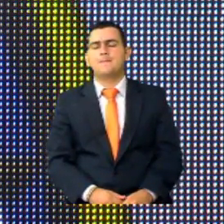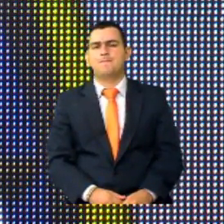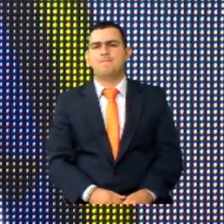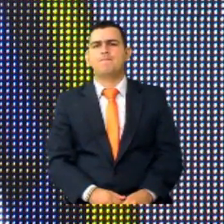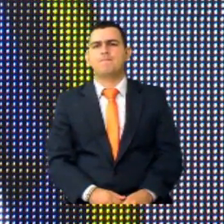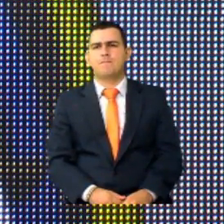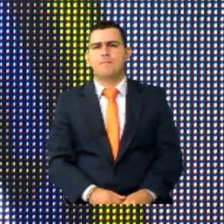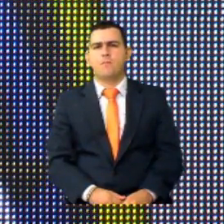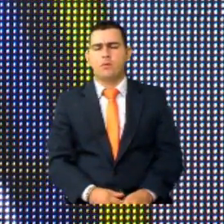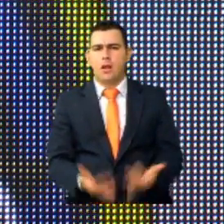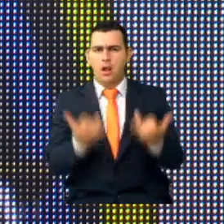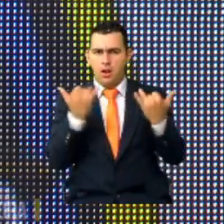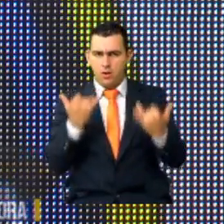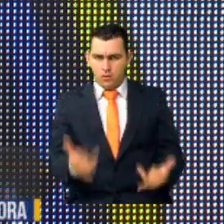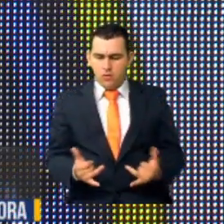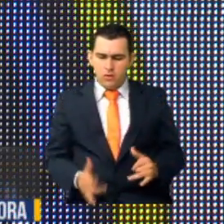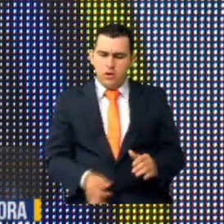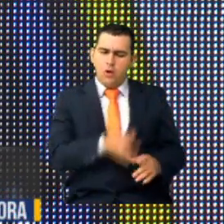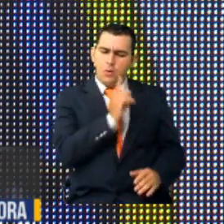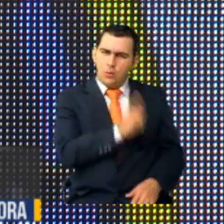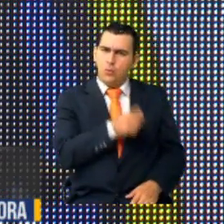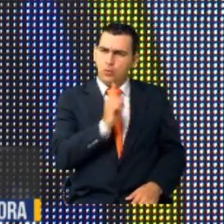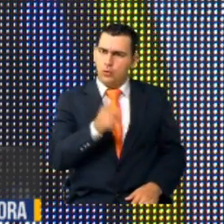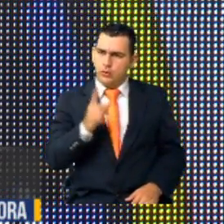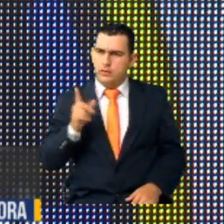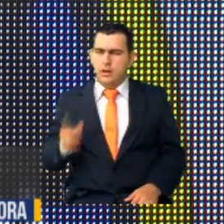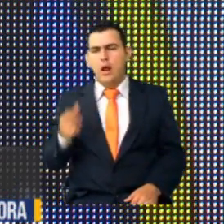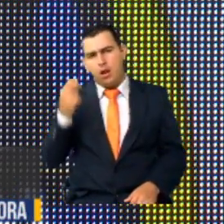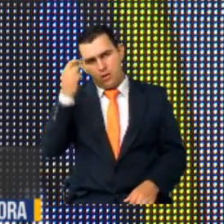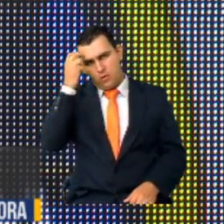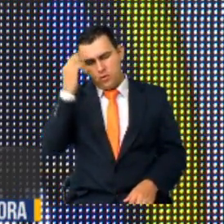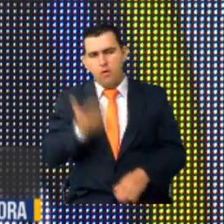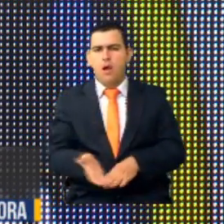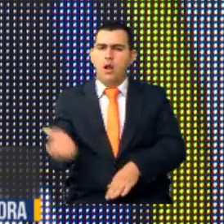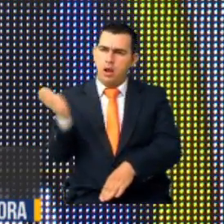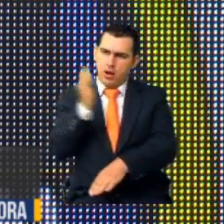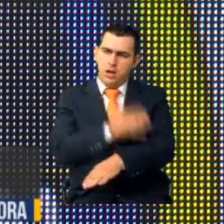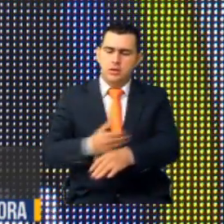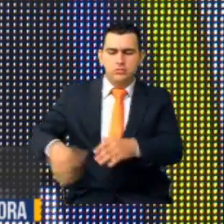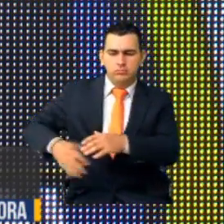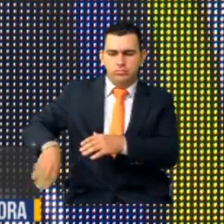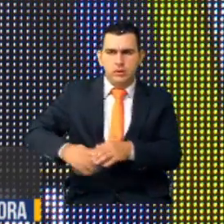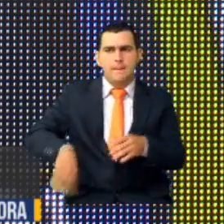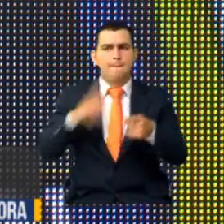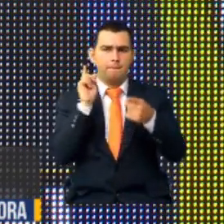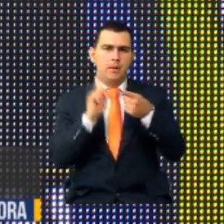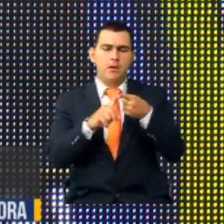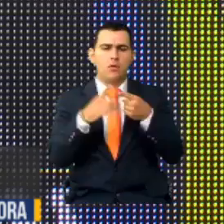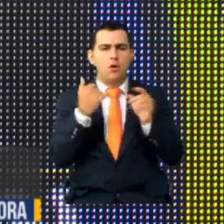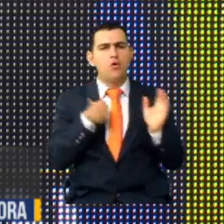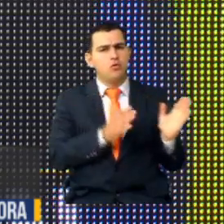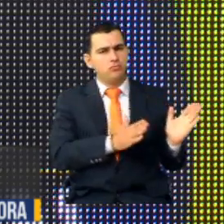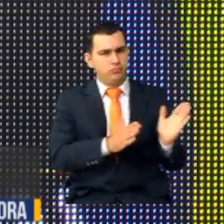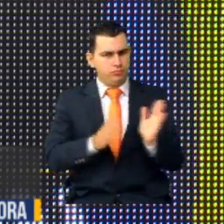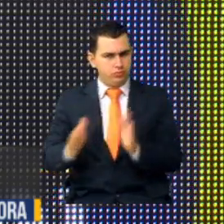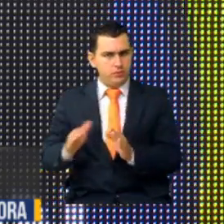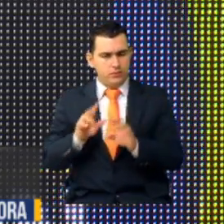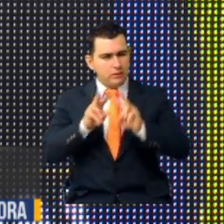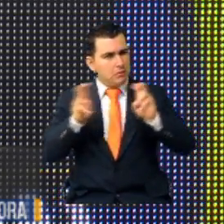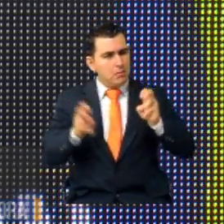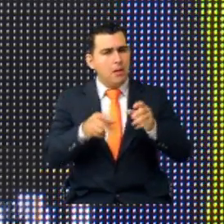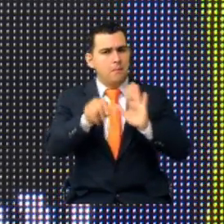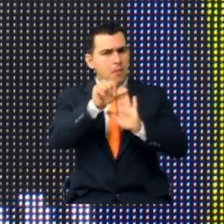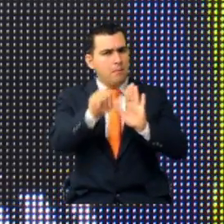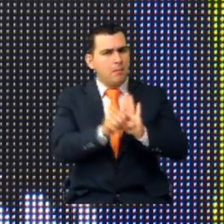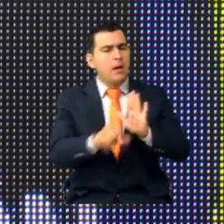El orden en el cual responderán los candidatos fue sorteado previamente. Importante recordar algunas reglas básicas de este debate, la decisión, el debate